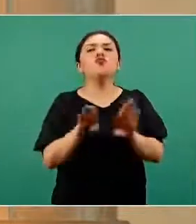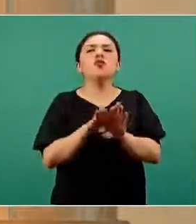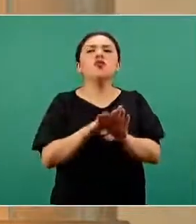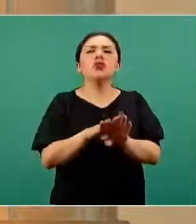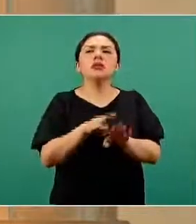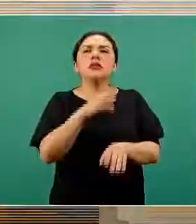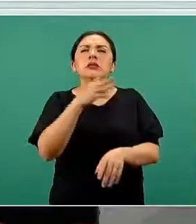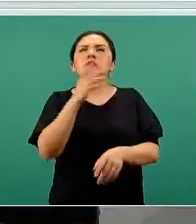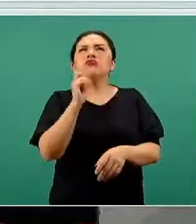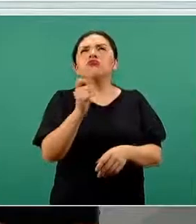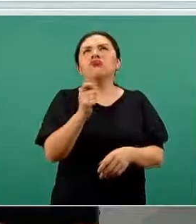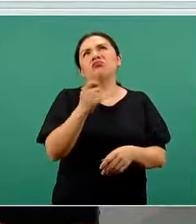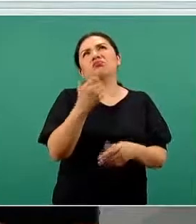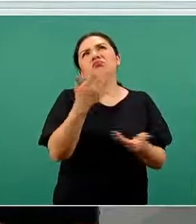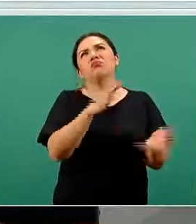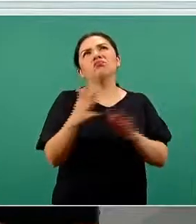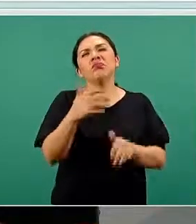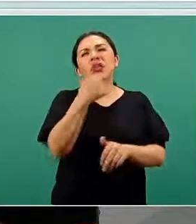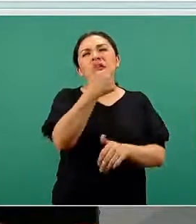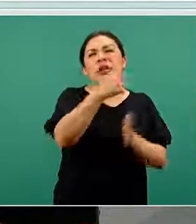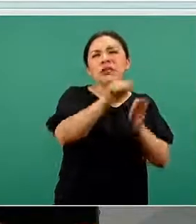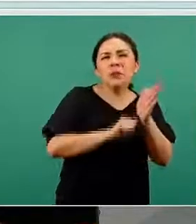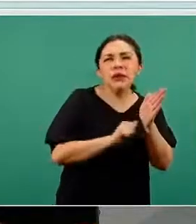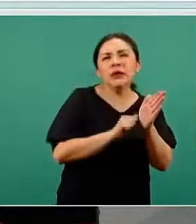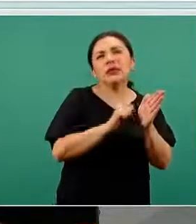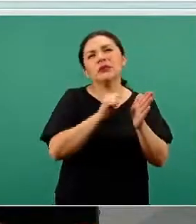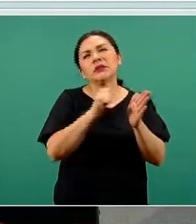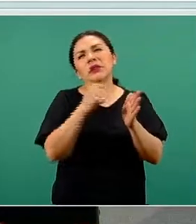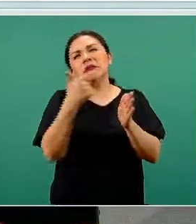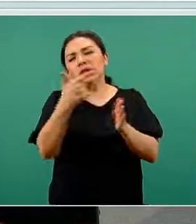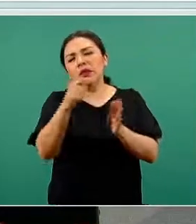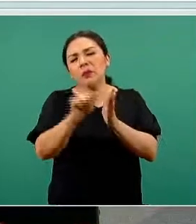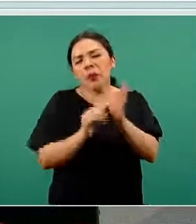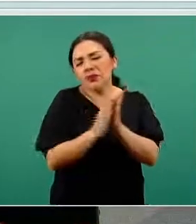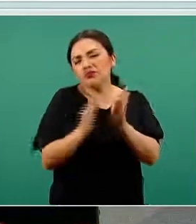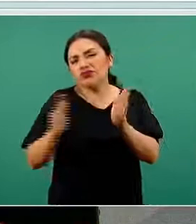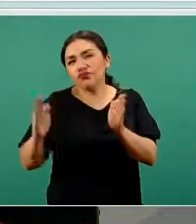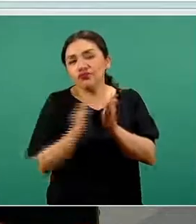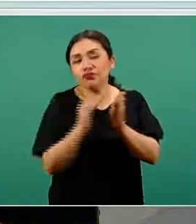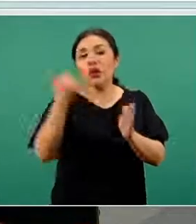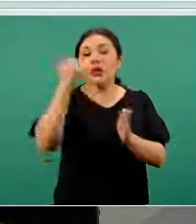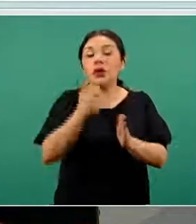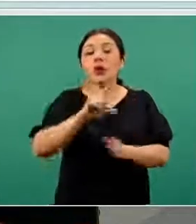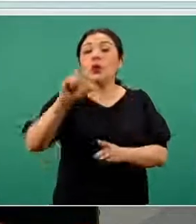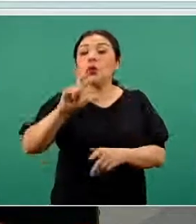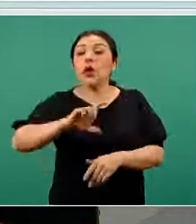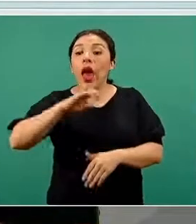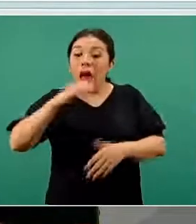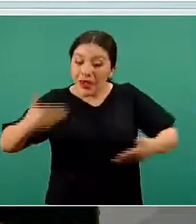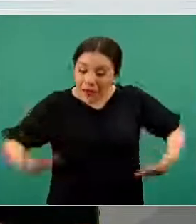y tercer trimestre del embarazo y durante el puerperio. La que sigue, por favor.